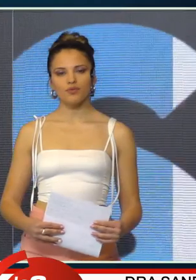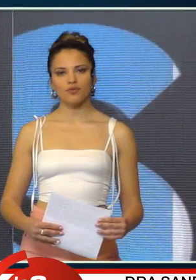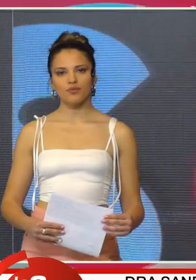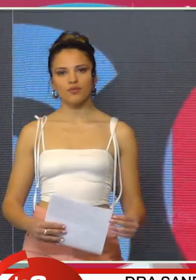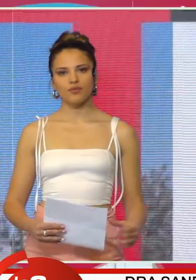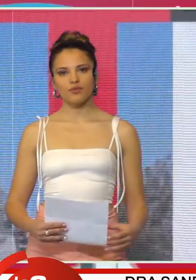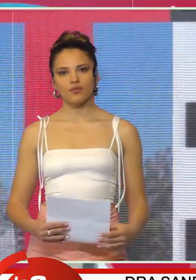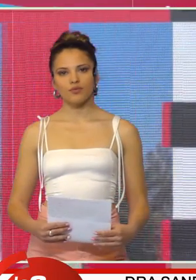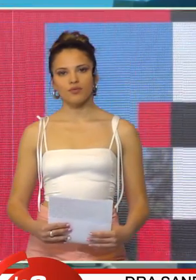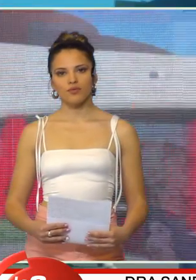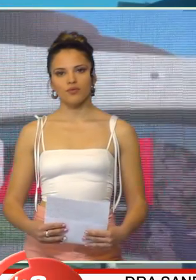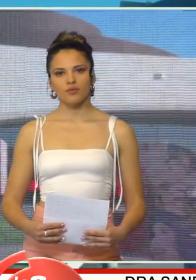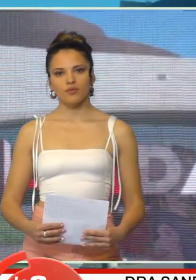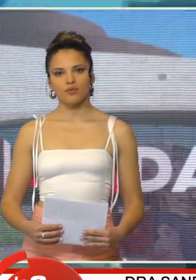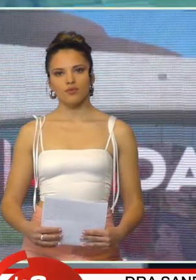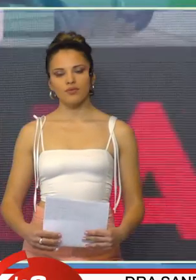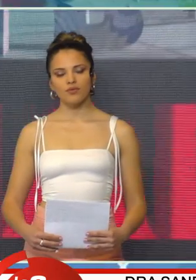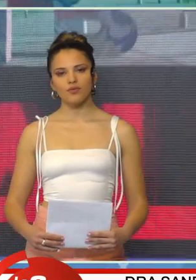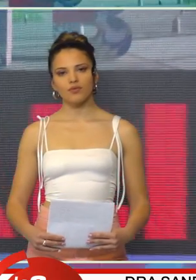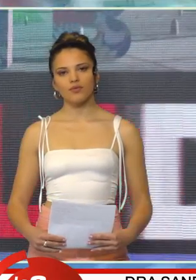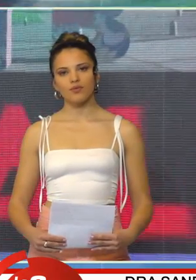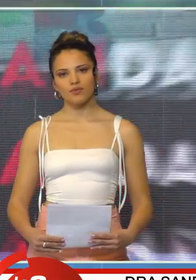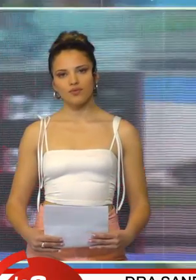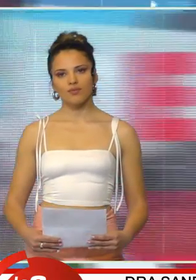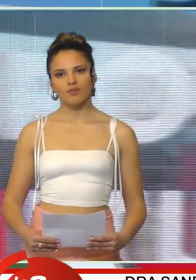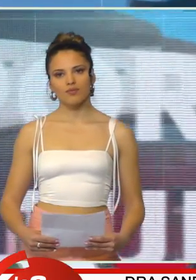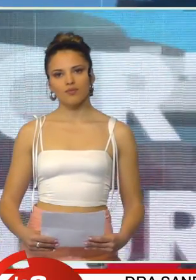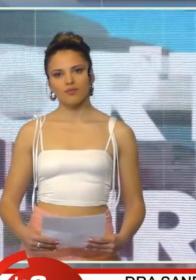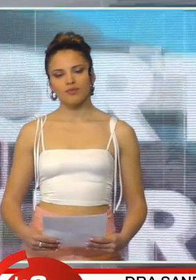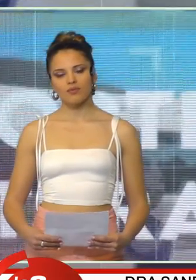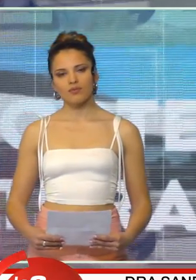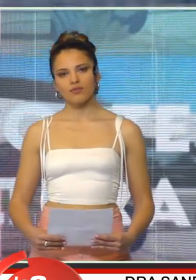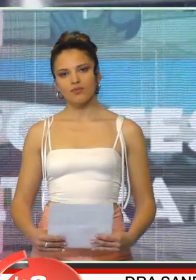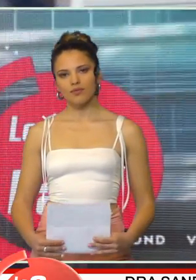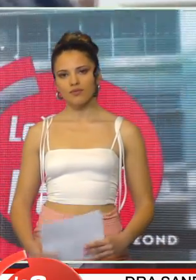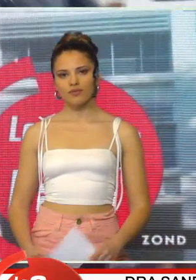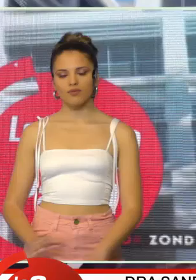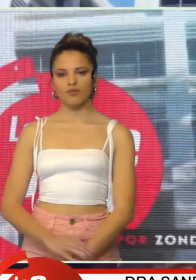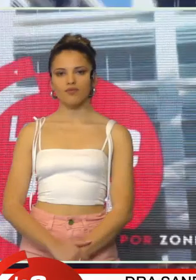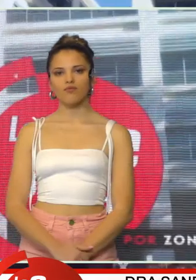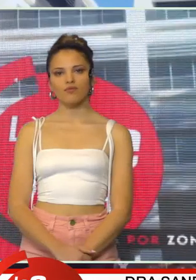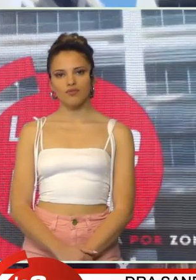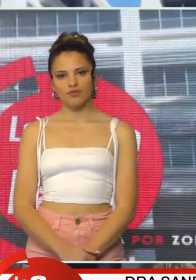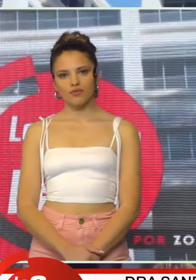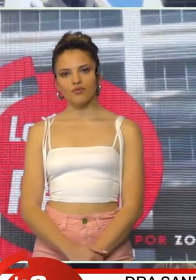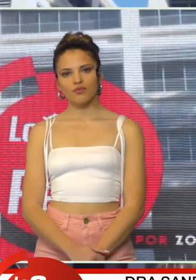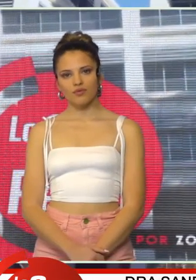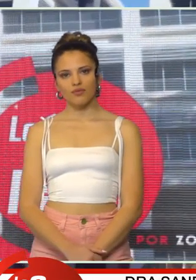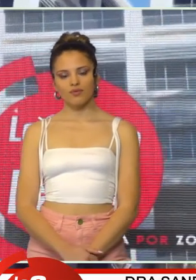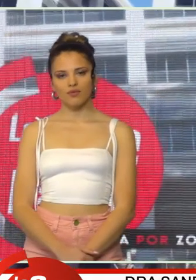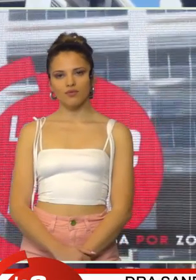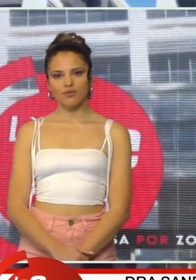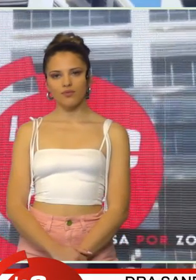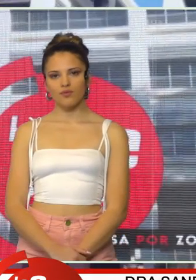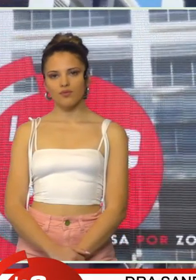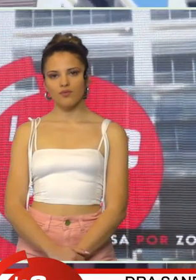equipo de navegadoras que son trabajadoras sociales que se ocuparán del seguimiento pormenorizado de estas